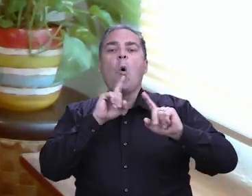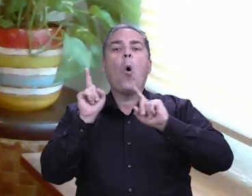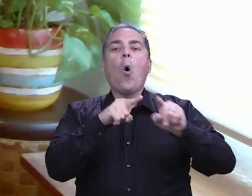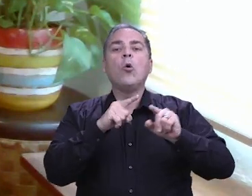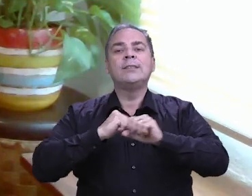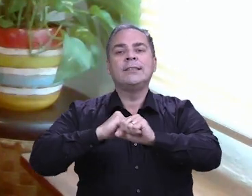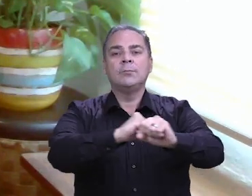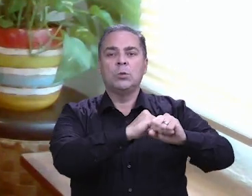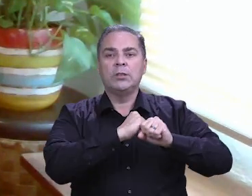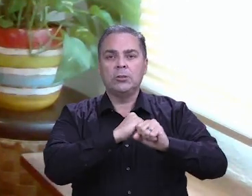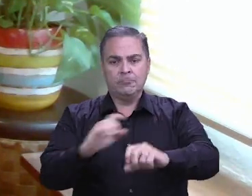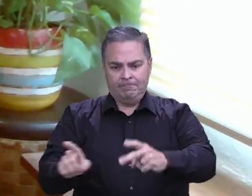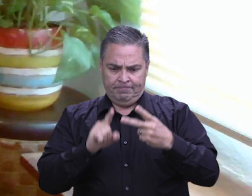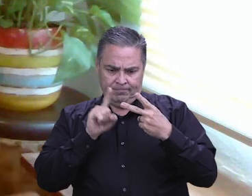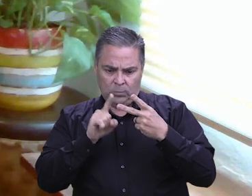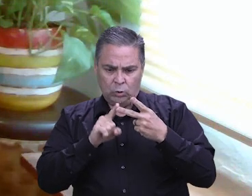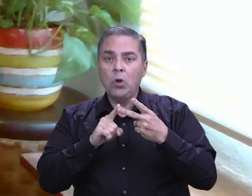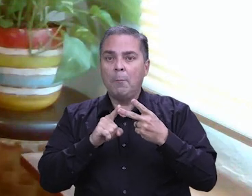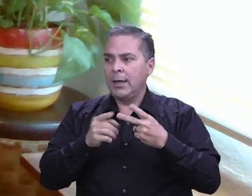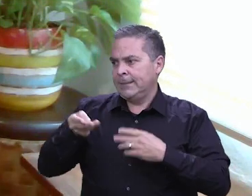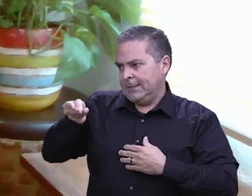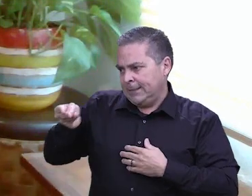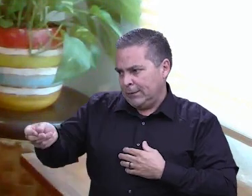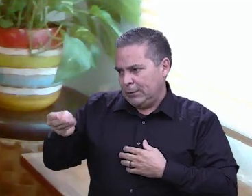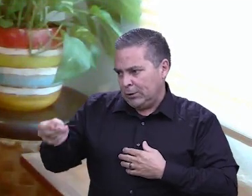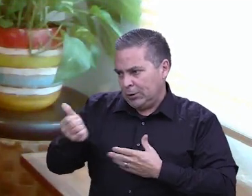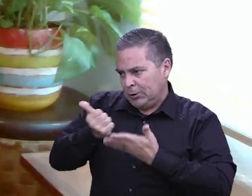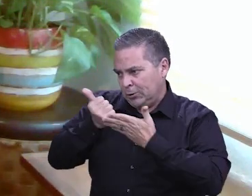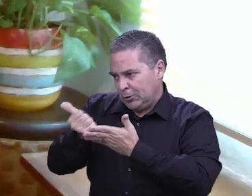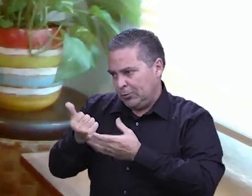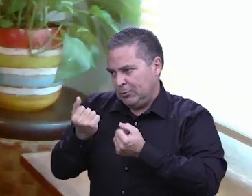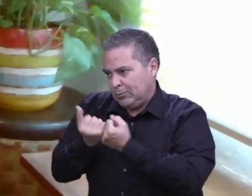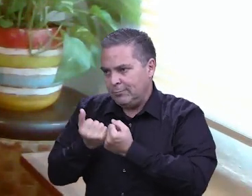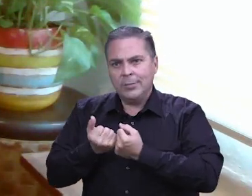también sobre el proceso criminal. Así que los invito a visitar